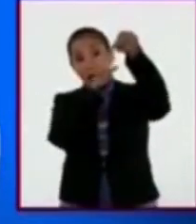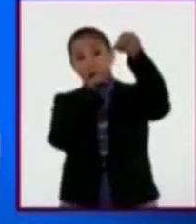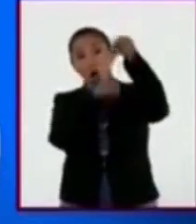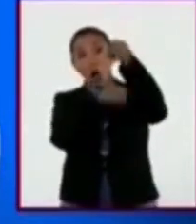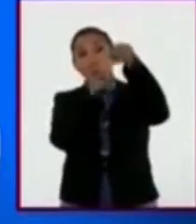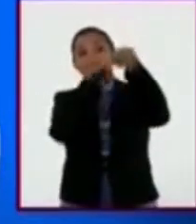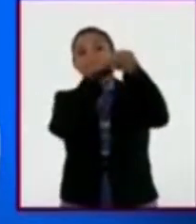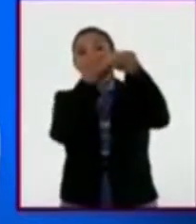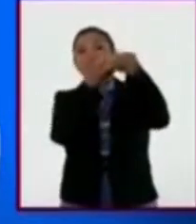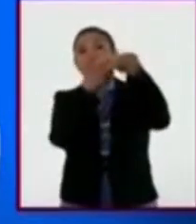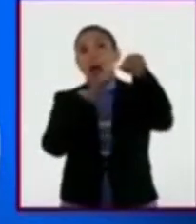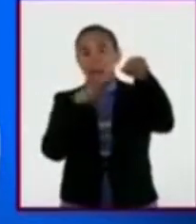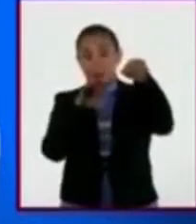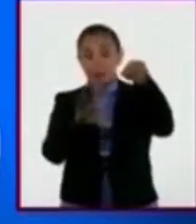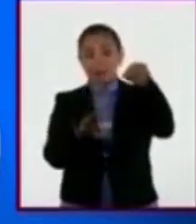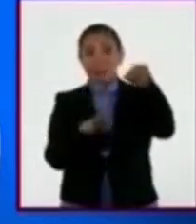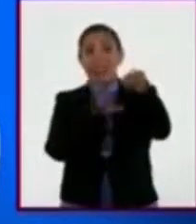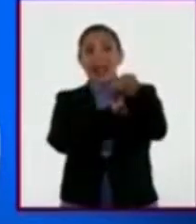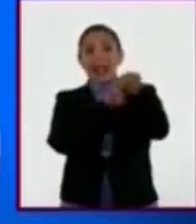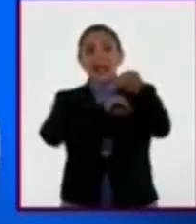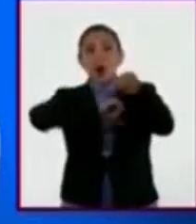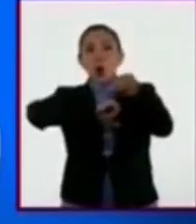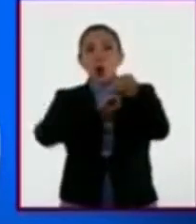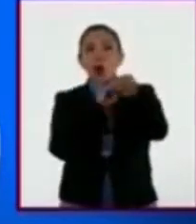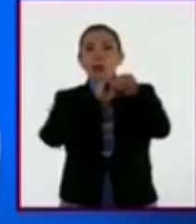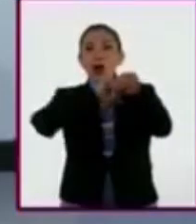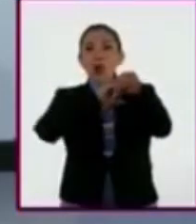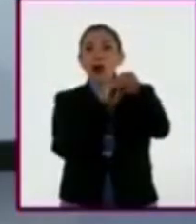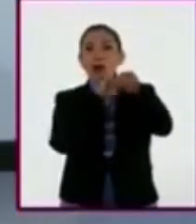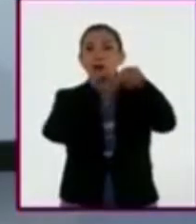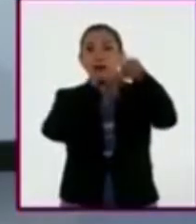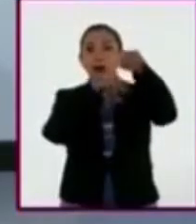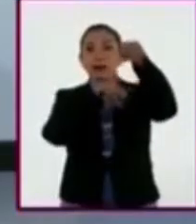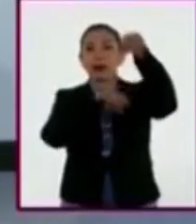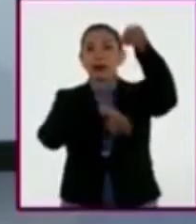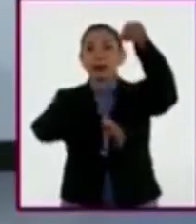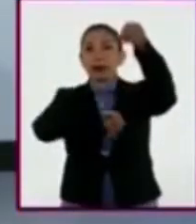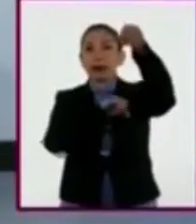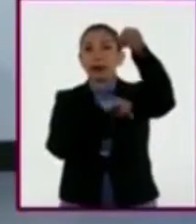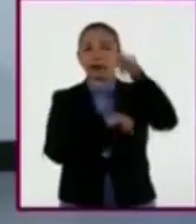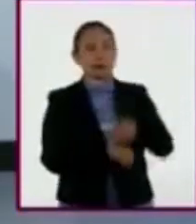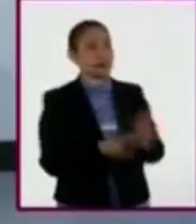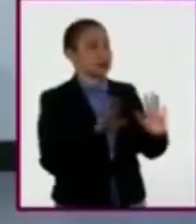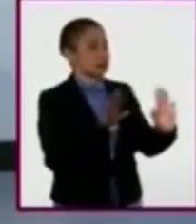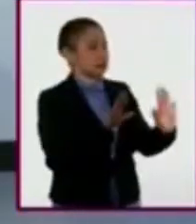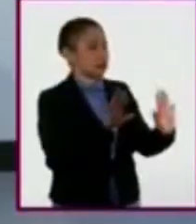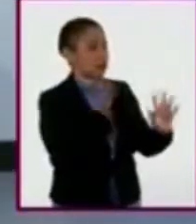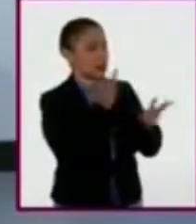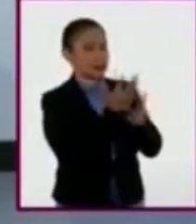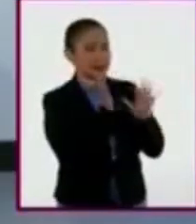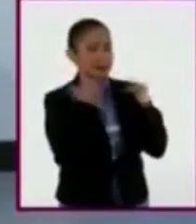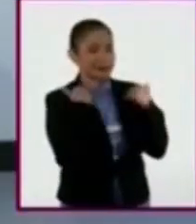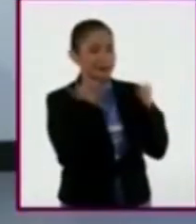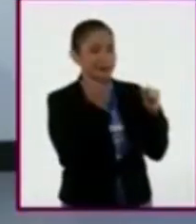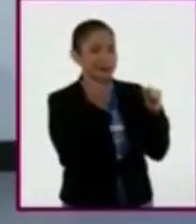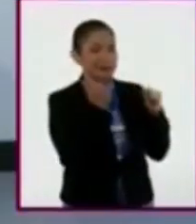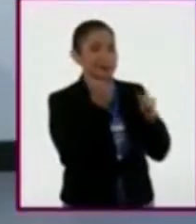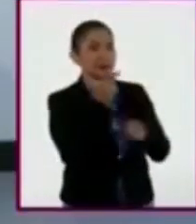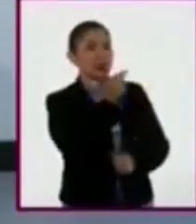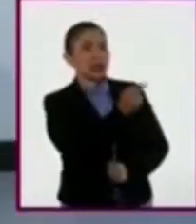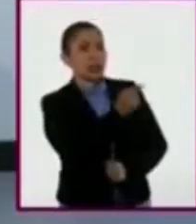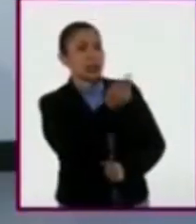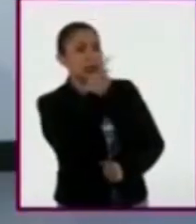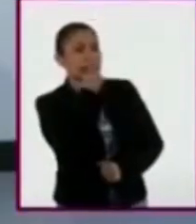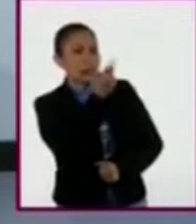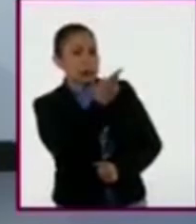reposo, mayor será la cantidad de energía potencial que posee. A ver, déjame entender. Lo